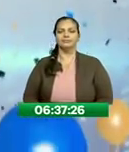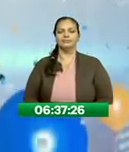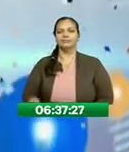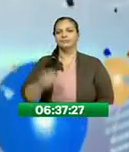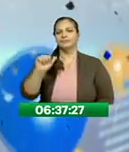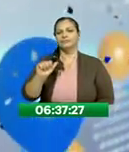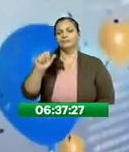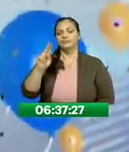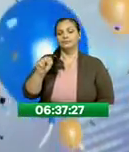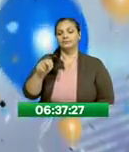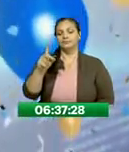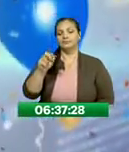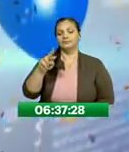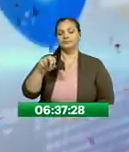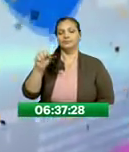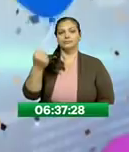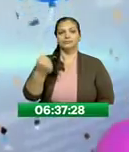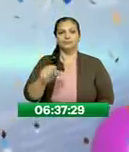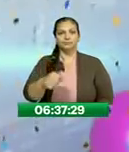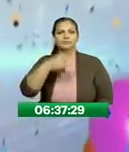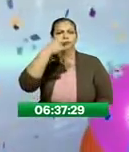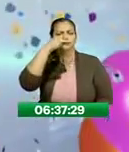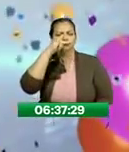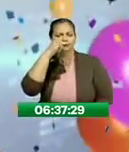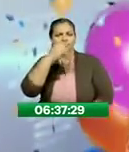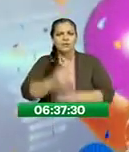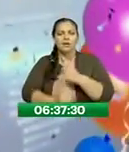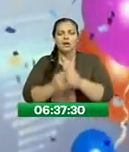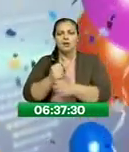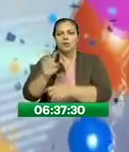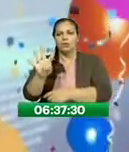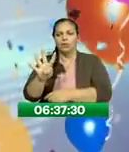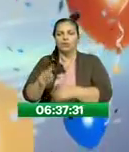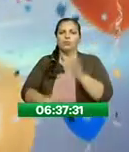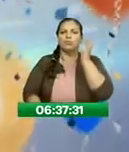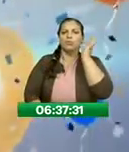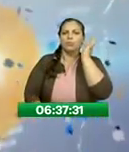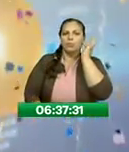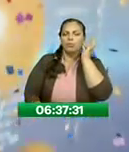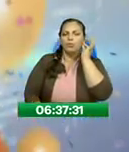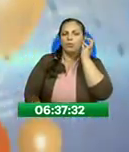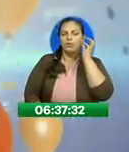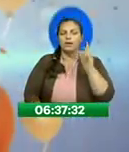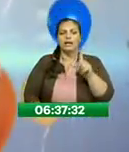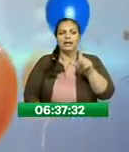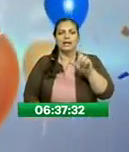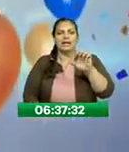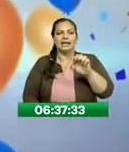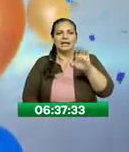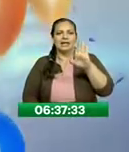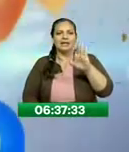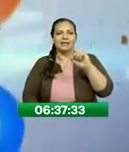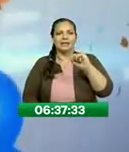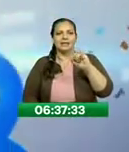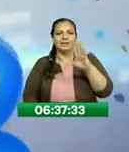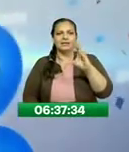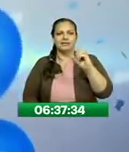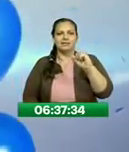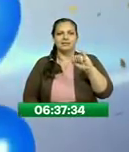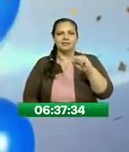Andrés Serna, 4 años. Y Leticia Lor, 46. 56.